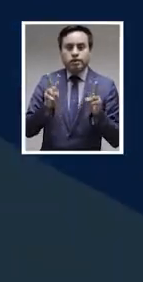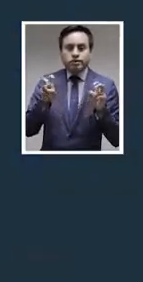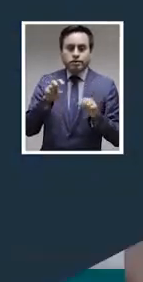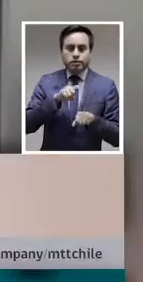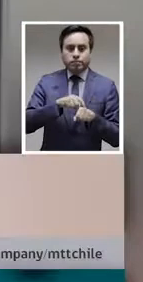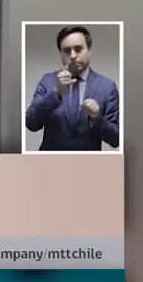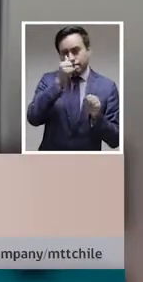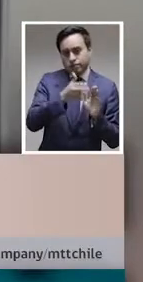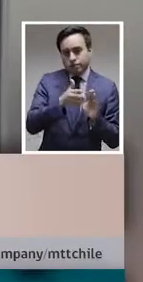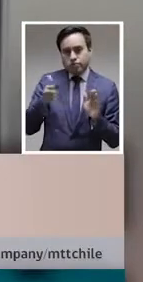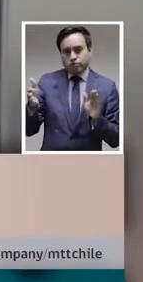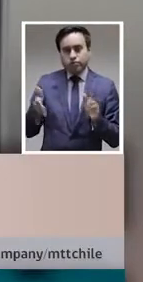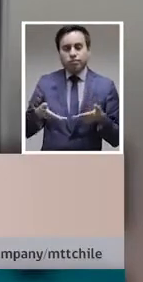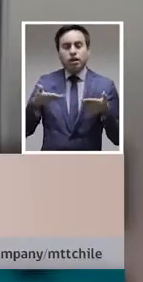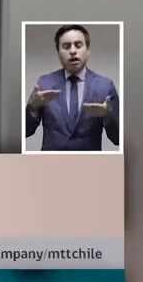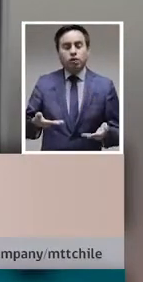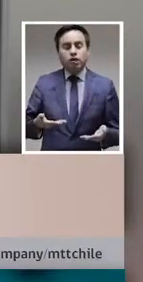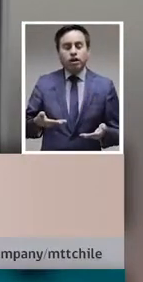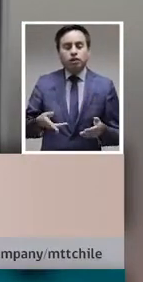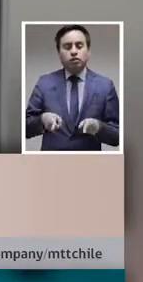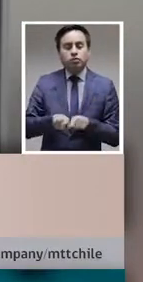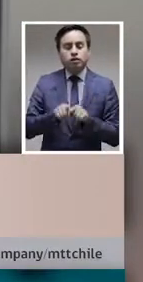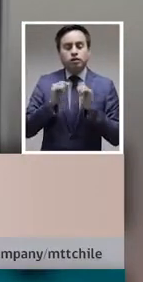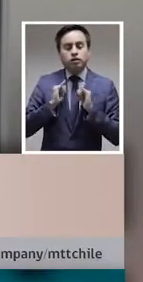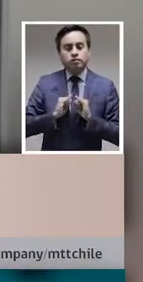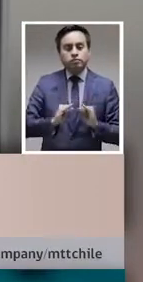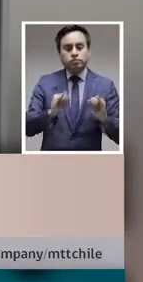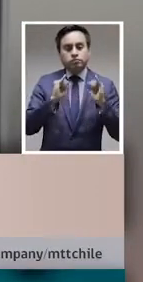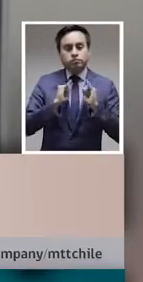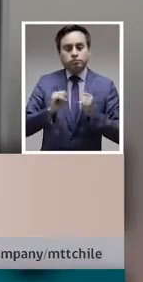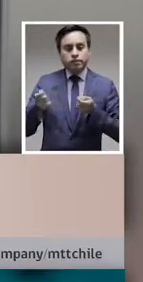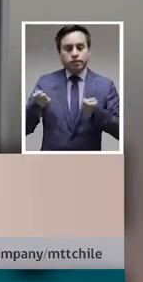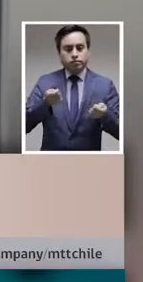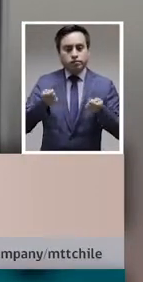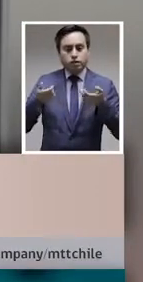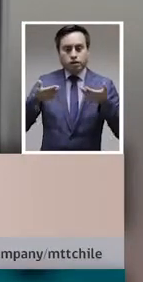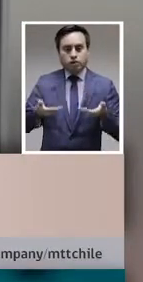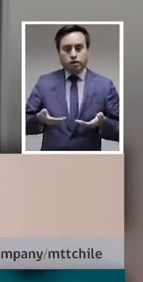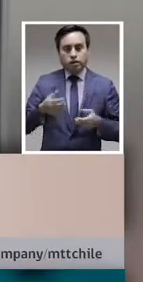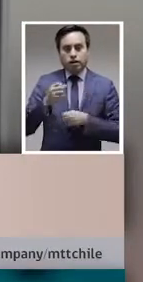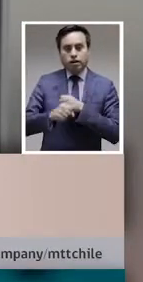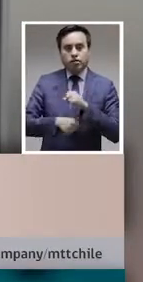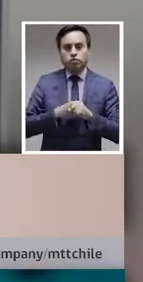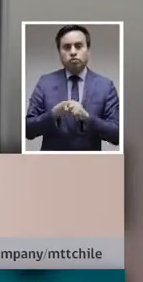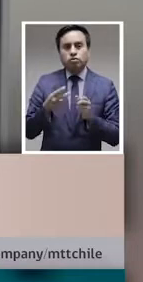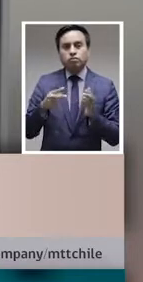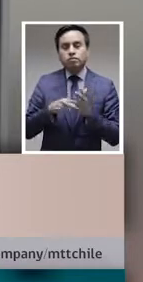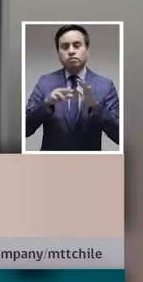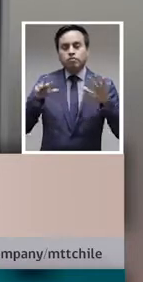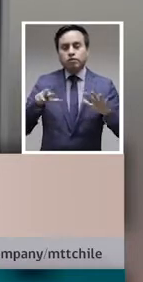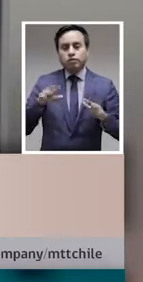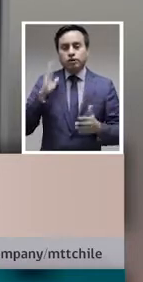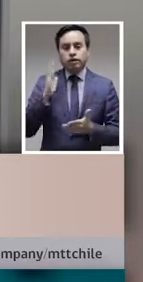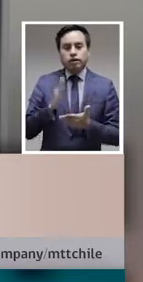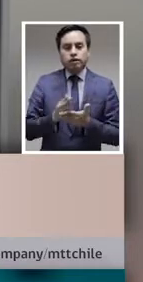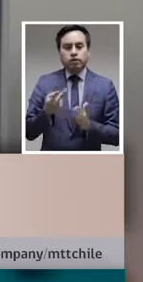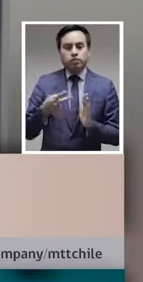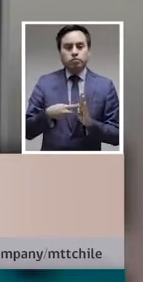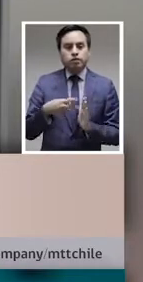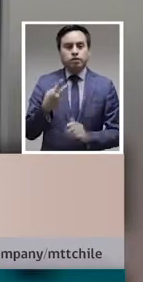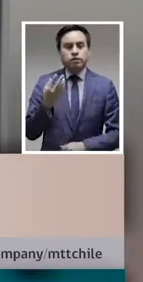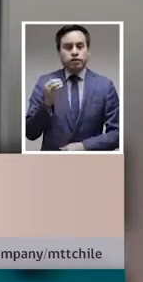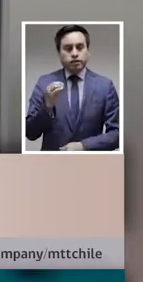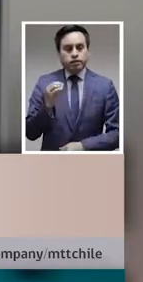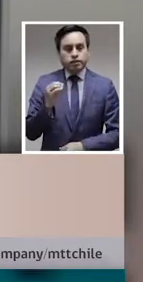periodo. Aunque ahora estamos reportando la gestión desde el año 2019 hasta lo que va de